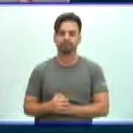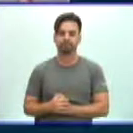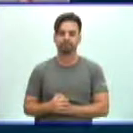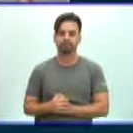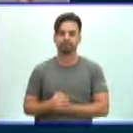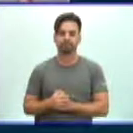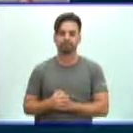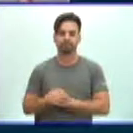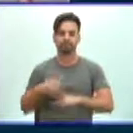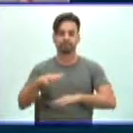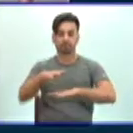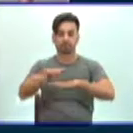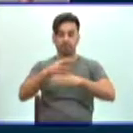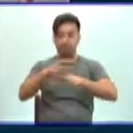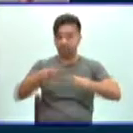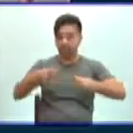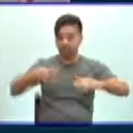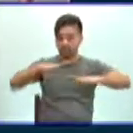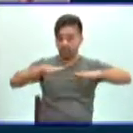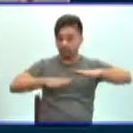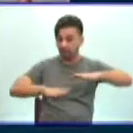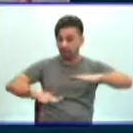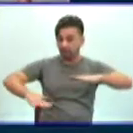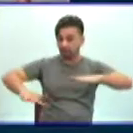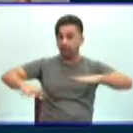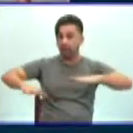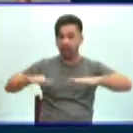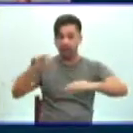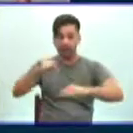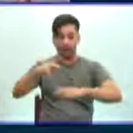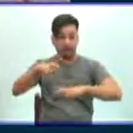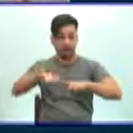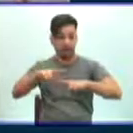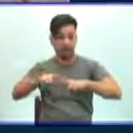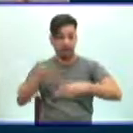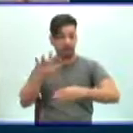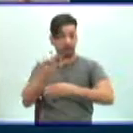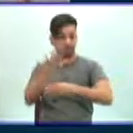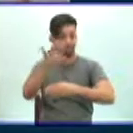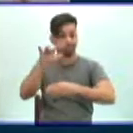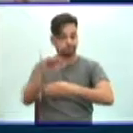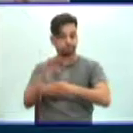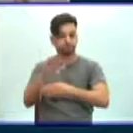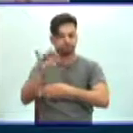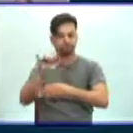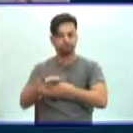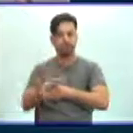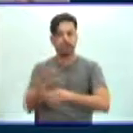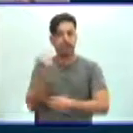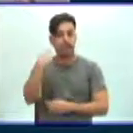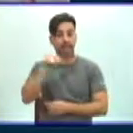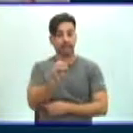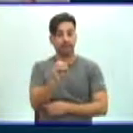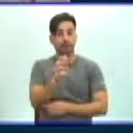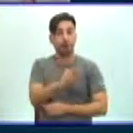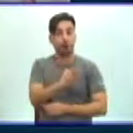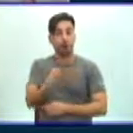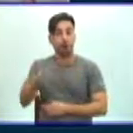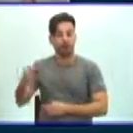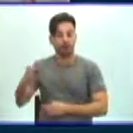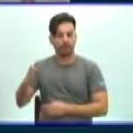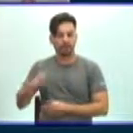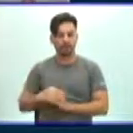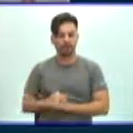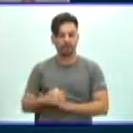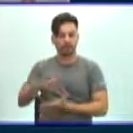desde el litoral, incluyendo el malecón habanero, y acá en la zona oriental pues también provocará inundación costera ligera, sobre todo en la zona de aquí